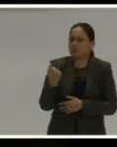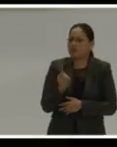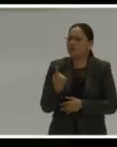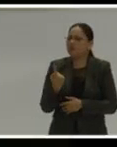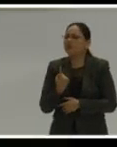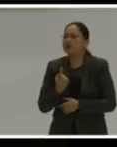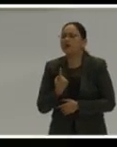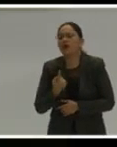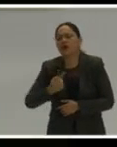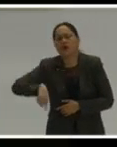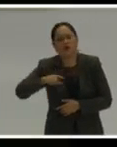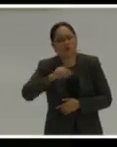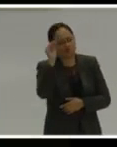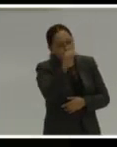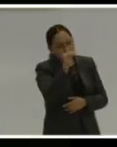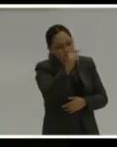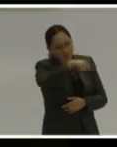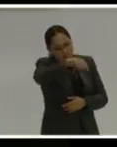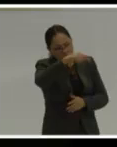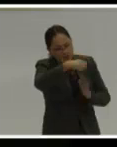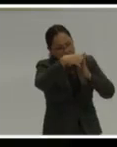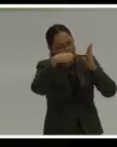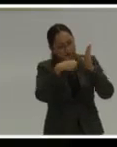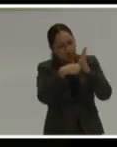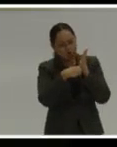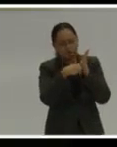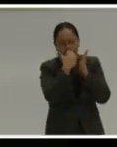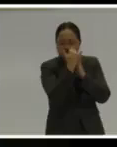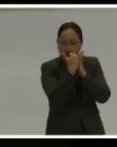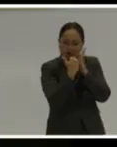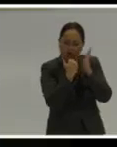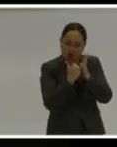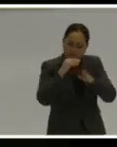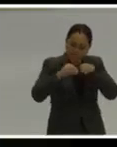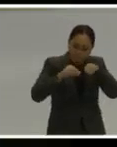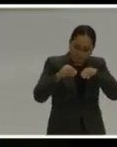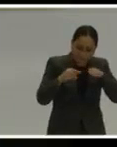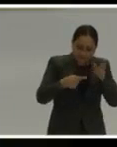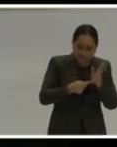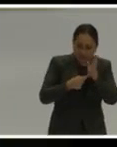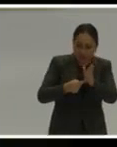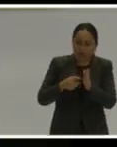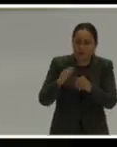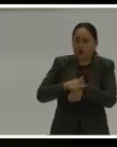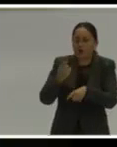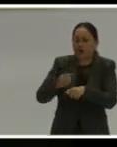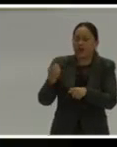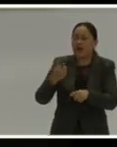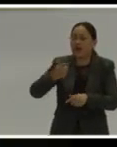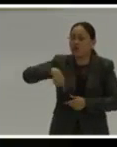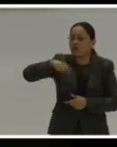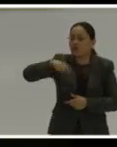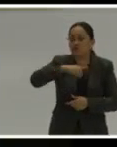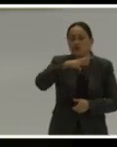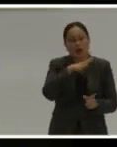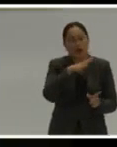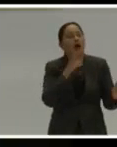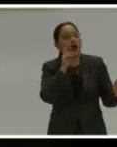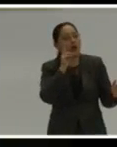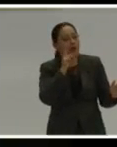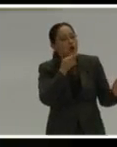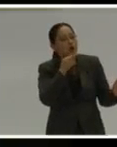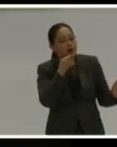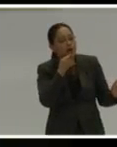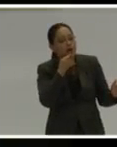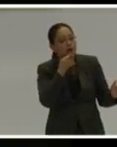de exigirles también estatutos escritos, cuando dentro de nuestras culturas lo oral y lo escrito nos decían, a ver, todo